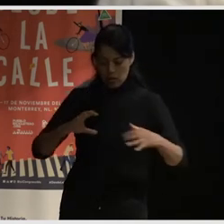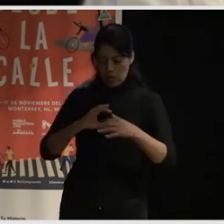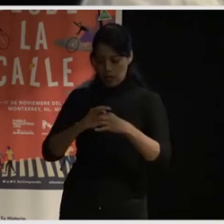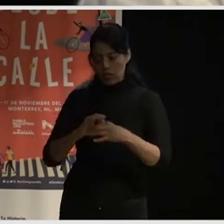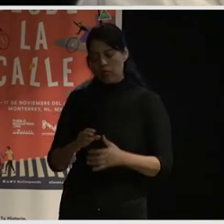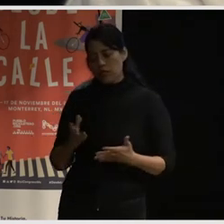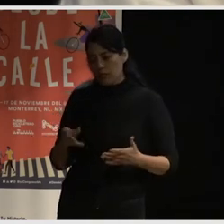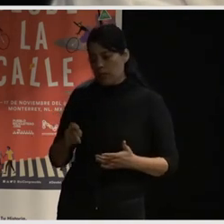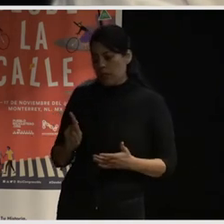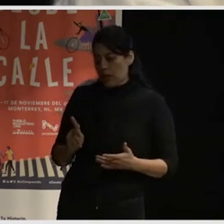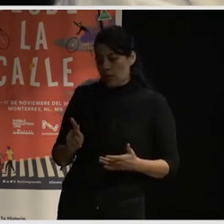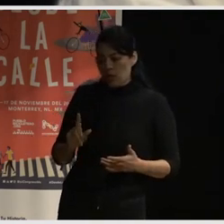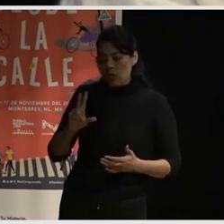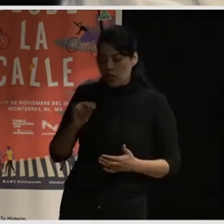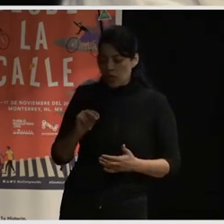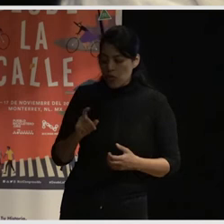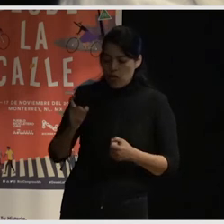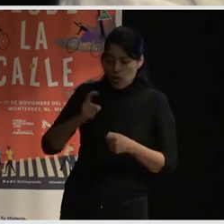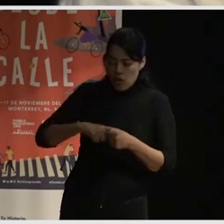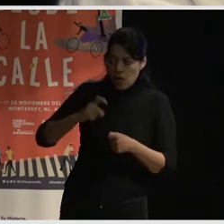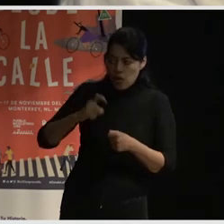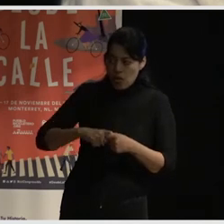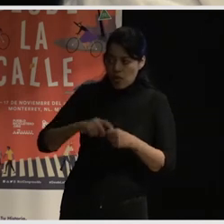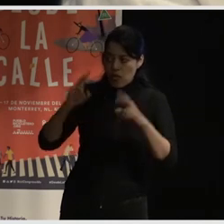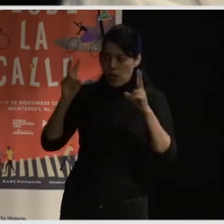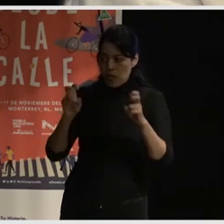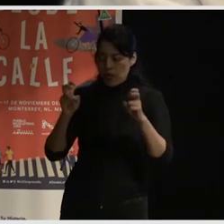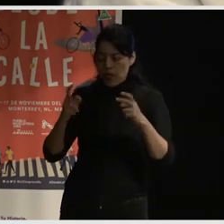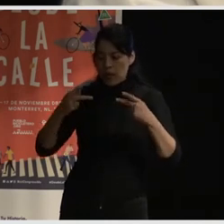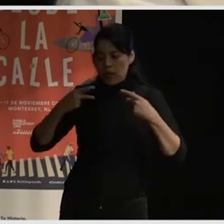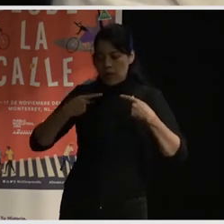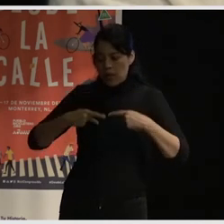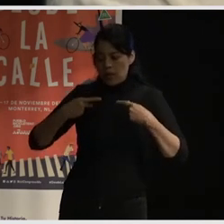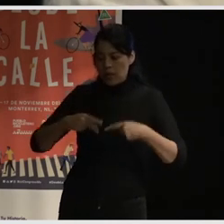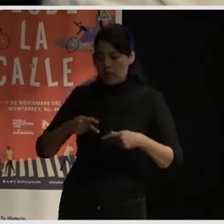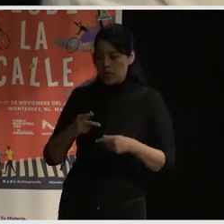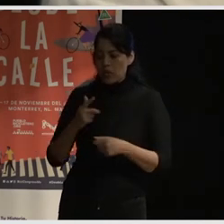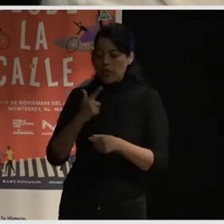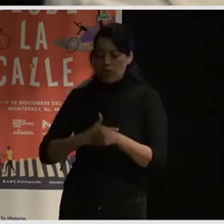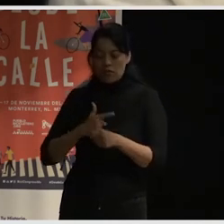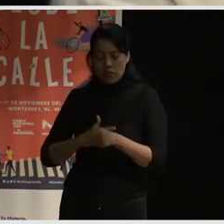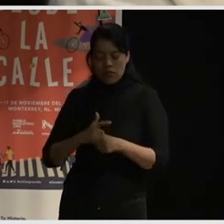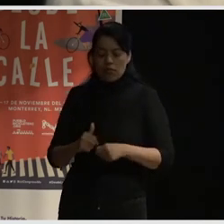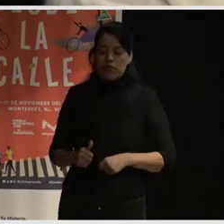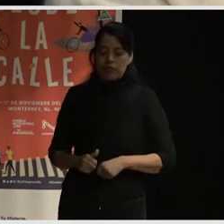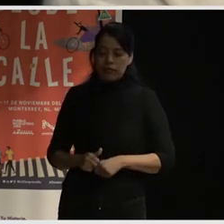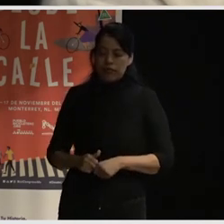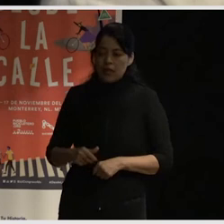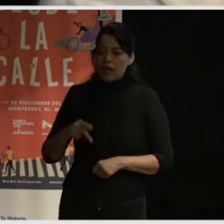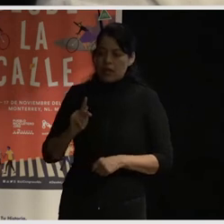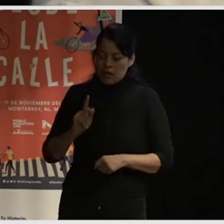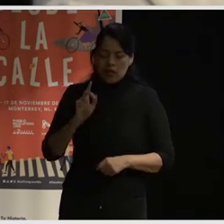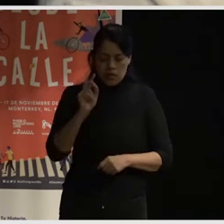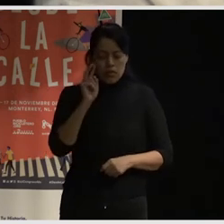desgraciadamente no incluye un tema para las personas susceptibles o sea sí sí están contempladas pero